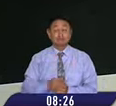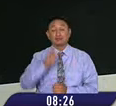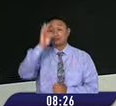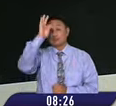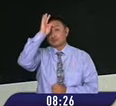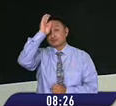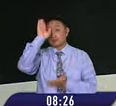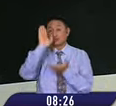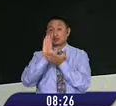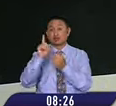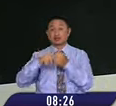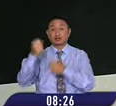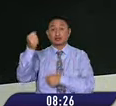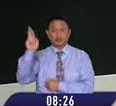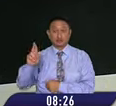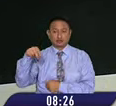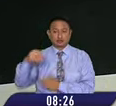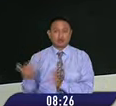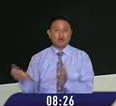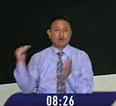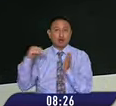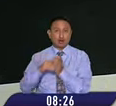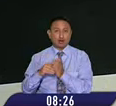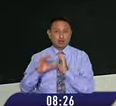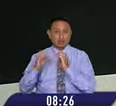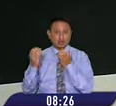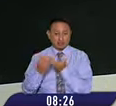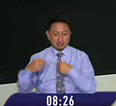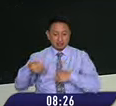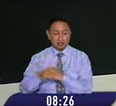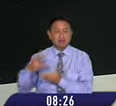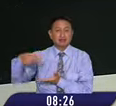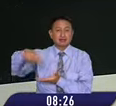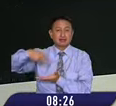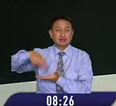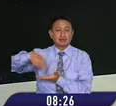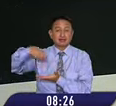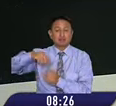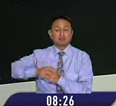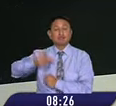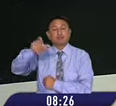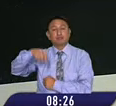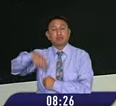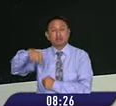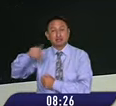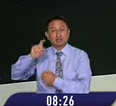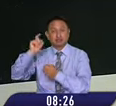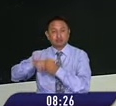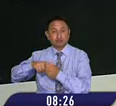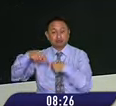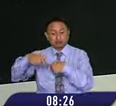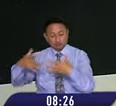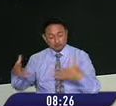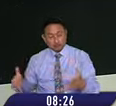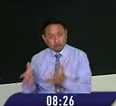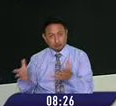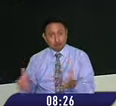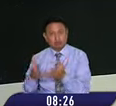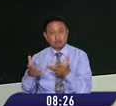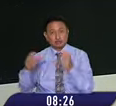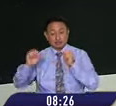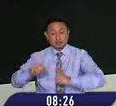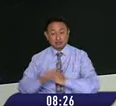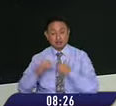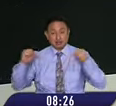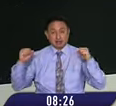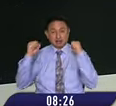Hospital del IES Quito Sur se retomarán las bailoterapias destinadas a pacientes y afiliados para incentivarlos en la realización